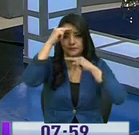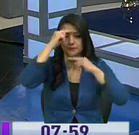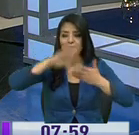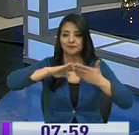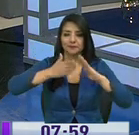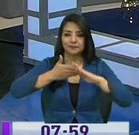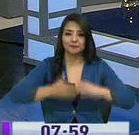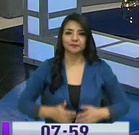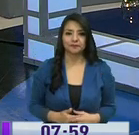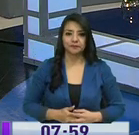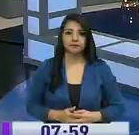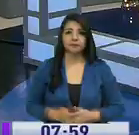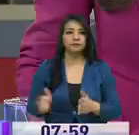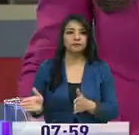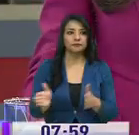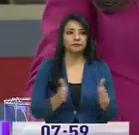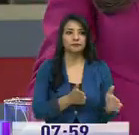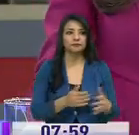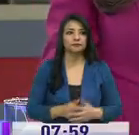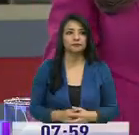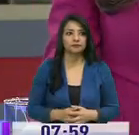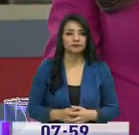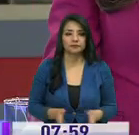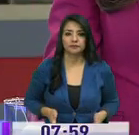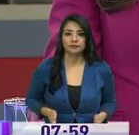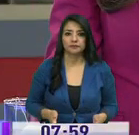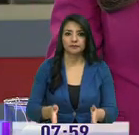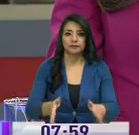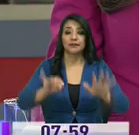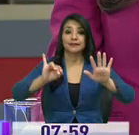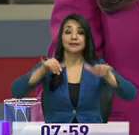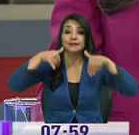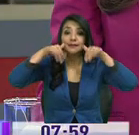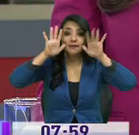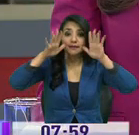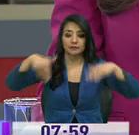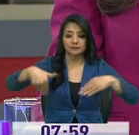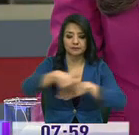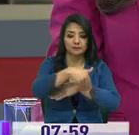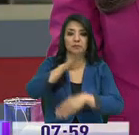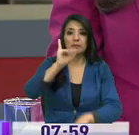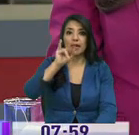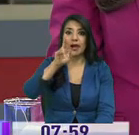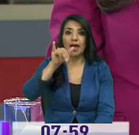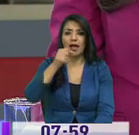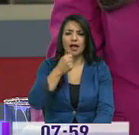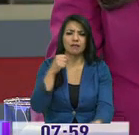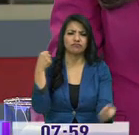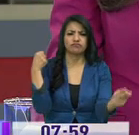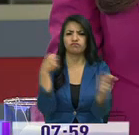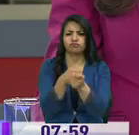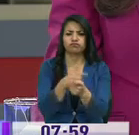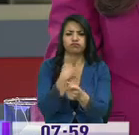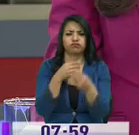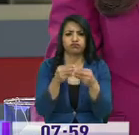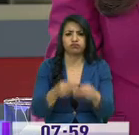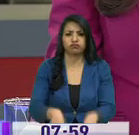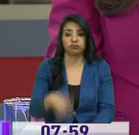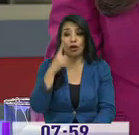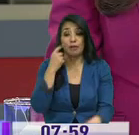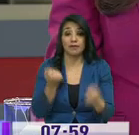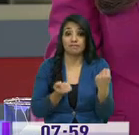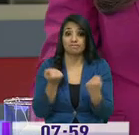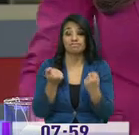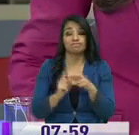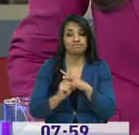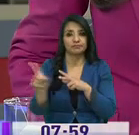comunidad. Les contamos que un accidente en la intersección de las calles 6 de diciembre y Tomás de Berlanga dejó pérdidas cuantiosas. El conductor se dio a